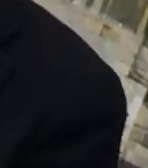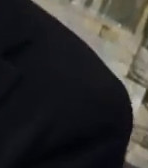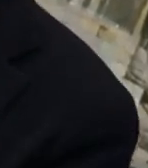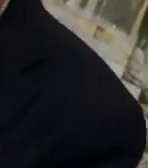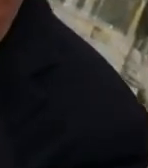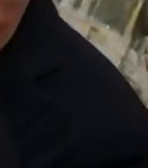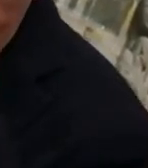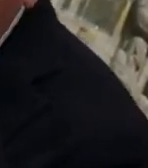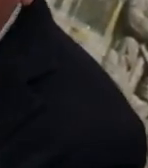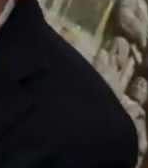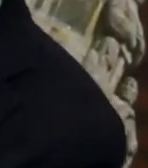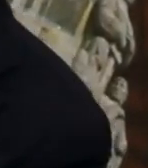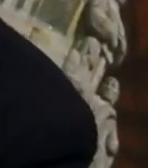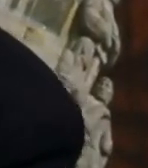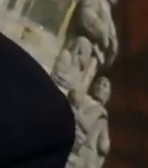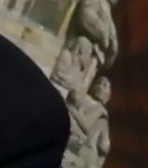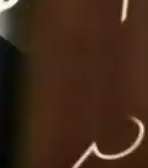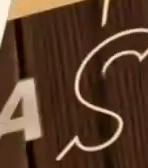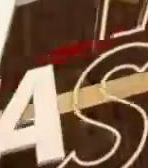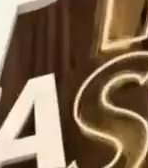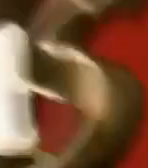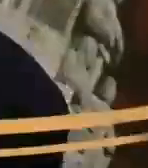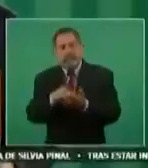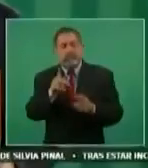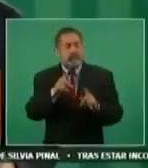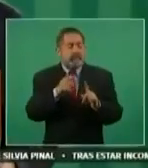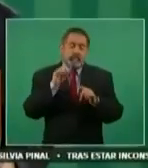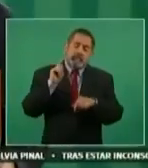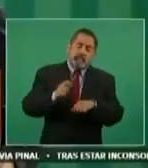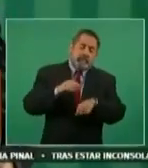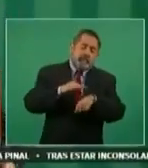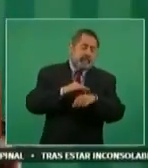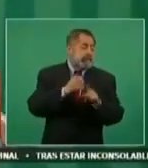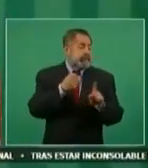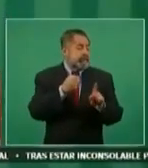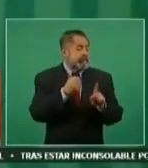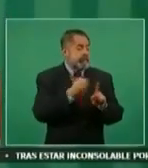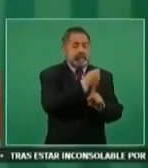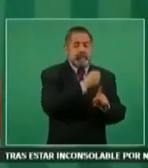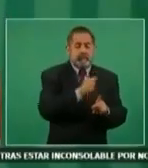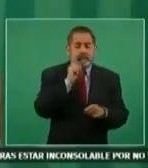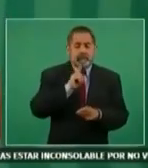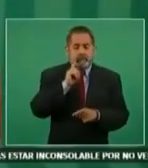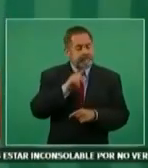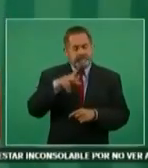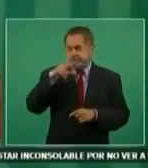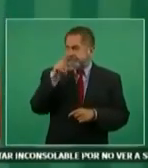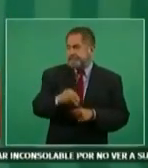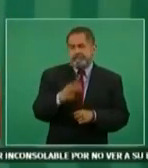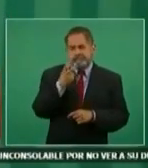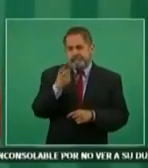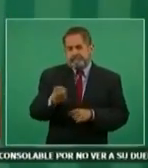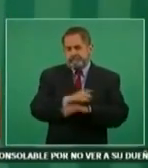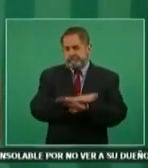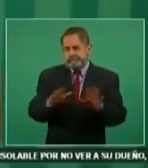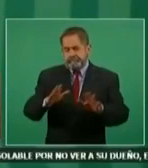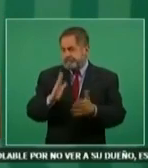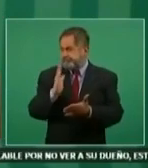ver estas acciones. Vamos a verlo. Vamos a ver qué dijo. Que sea el que se le pegue a una mujer,